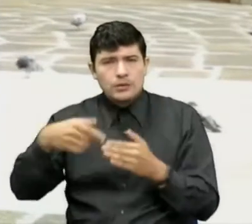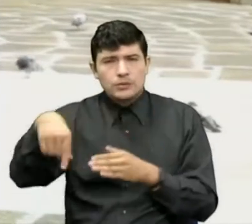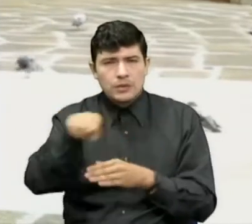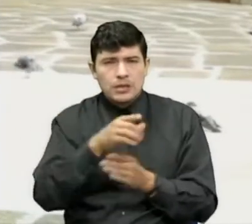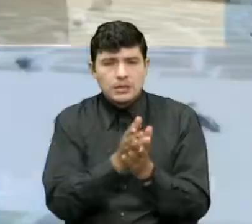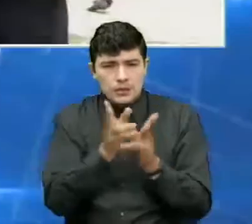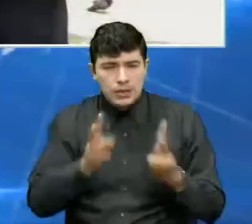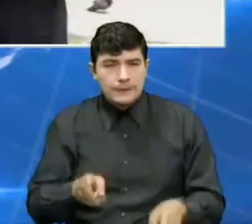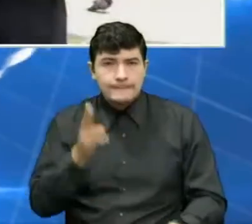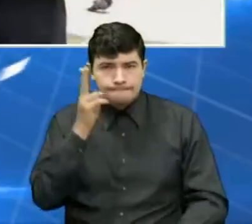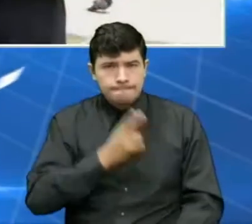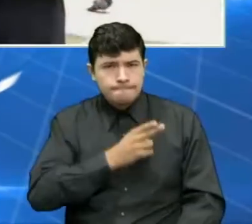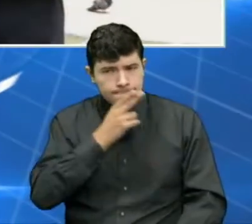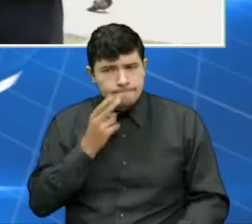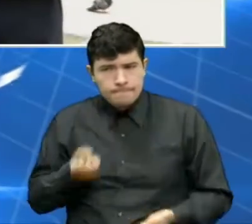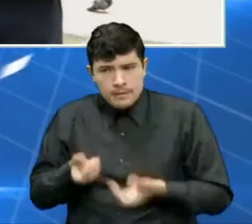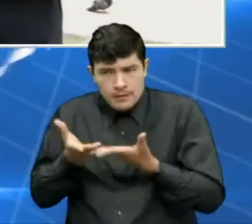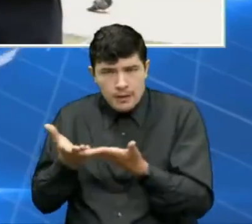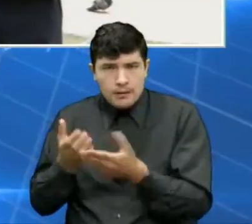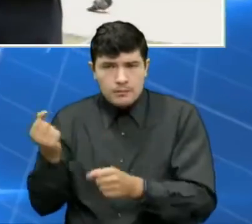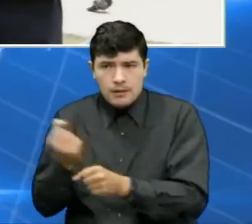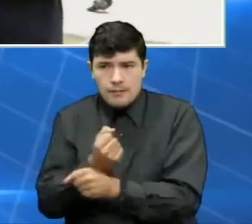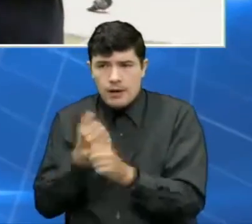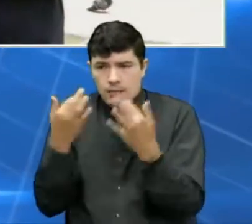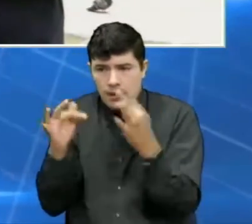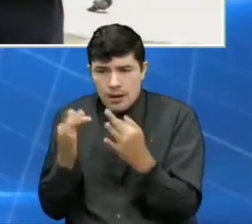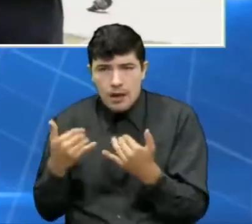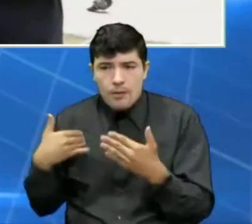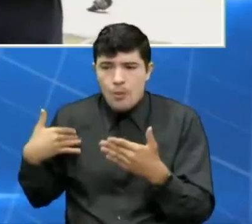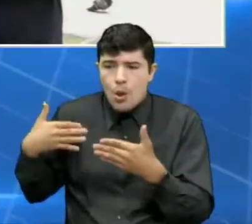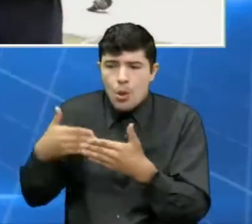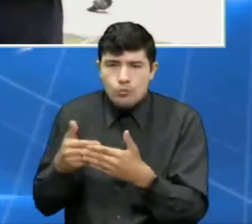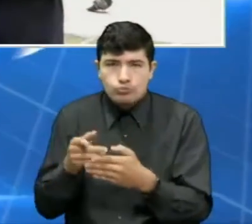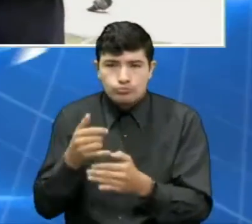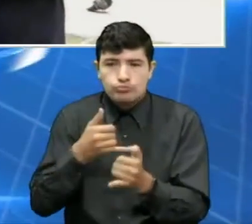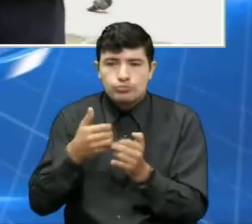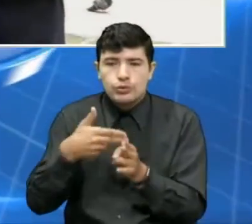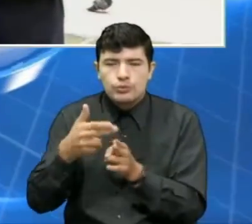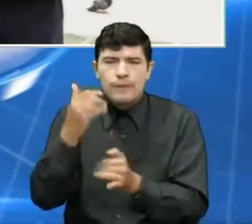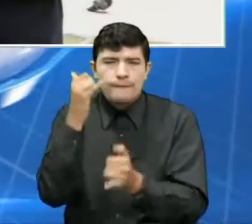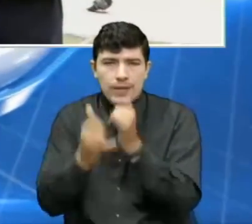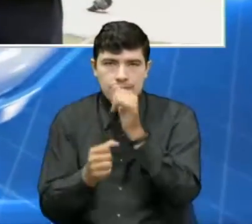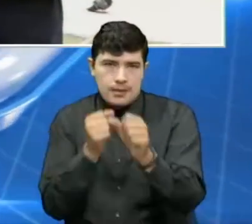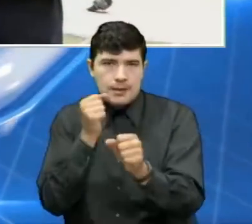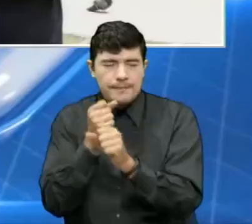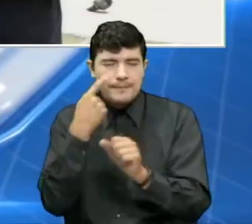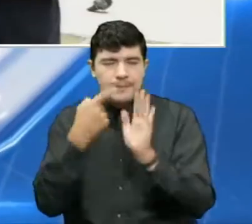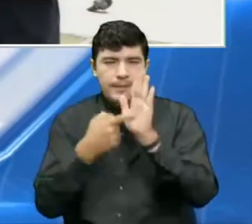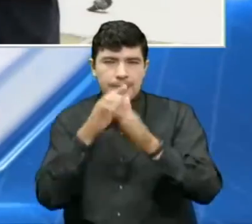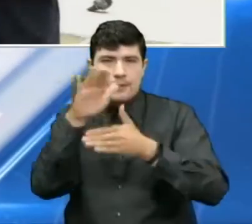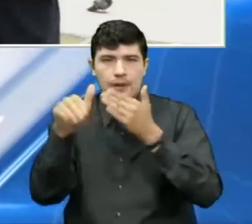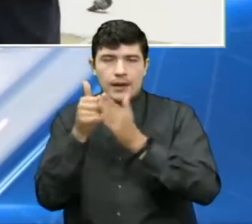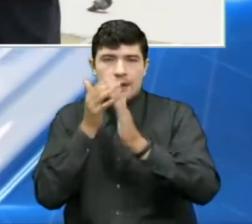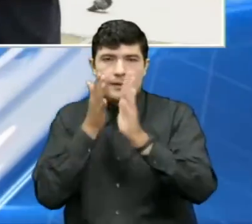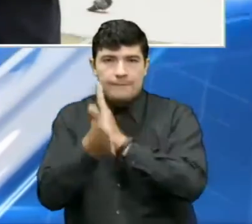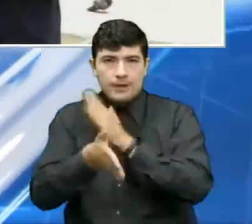compromiso con la entrega de los trabajos en lo que resta del año desde la capital de la provincia comunera fulvio duarte torres para oriente noticias estamos